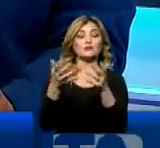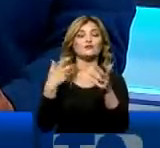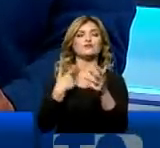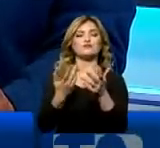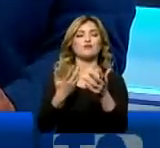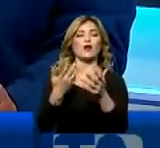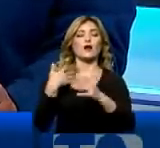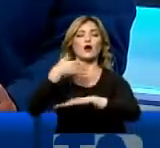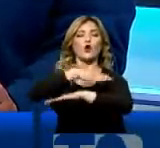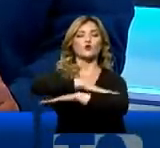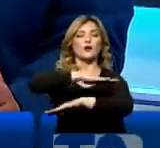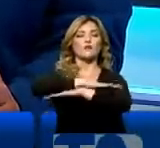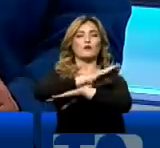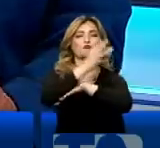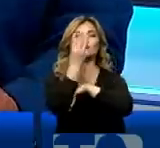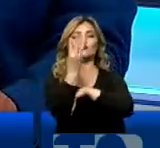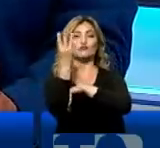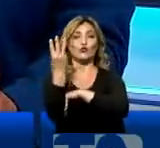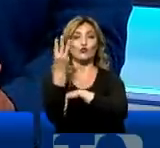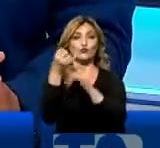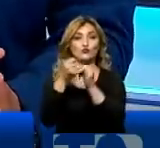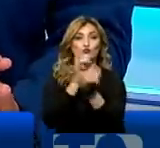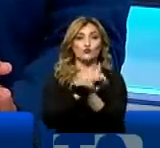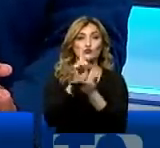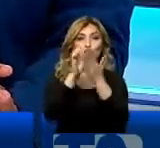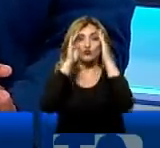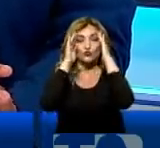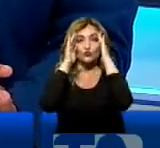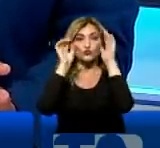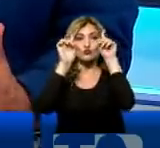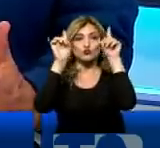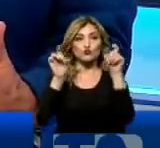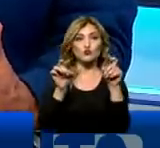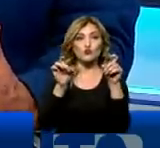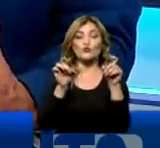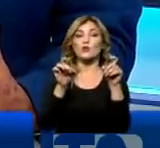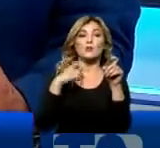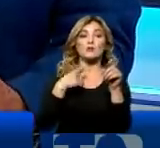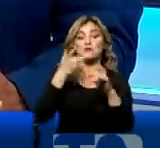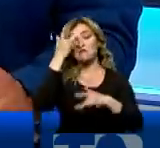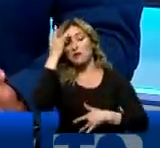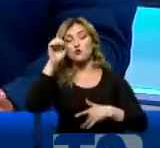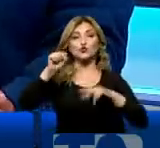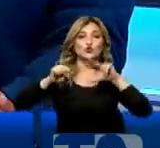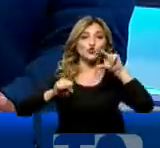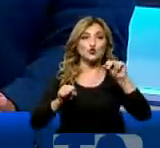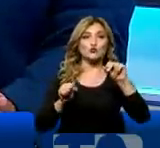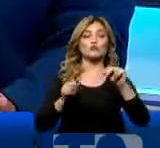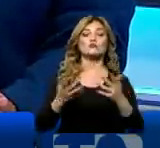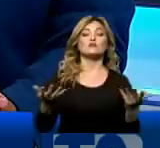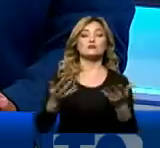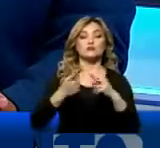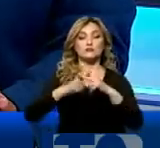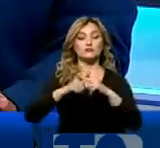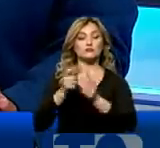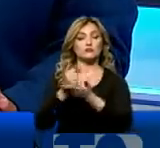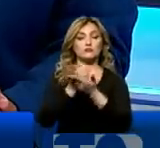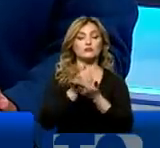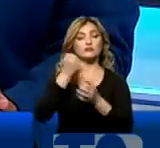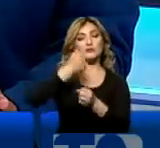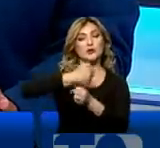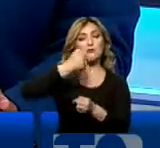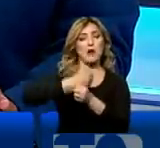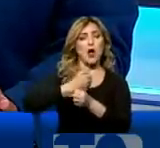digitales que se activaron el fin de semana para atender las consultas por el coronavirus. Además, se pone a disposición la herramienta del